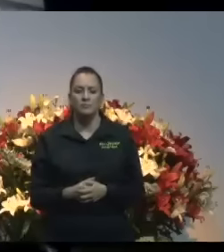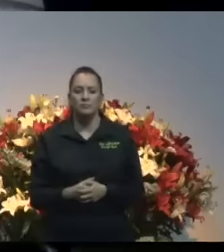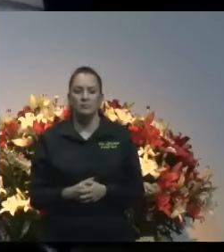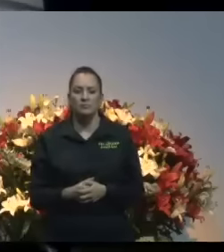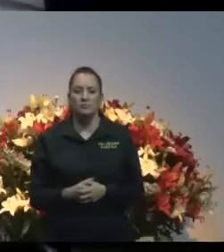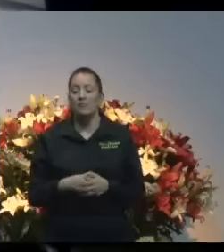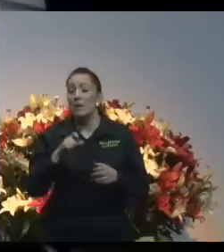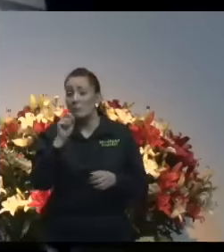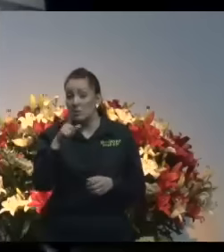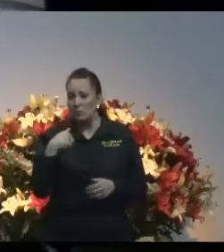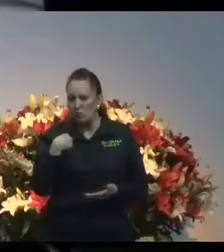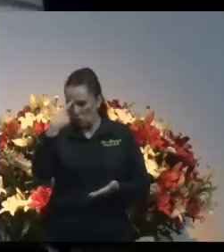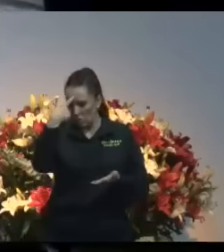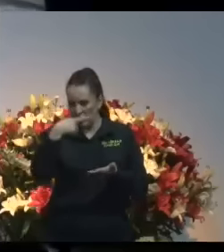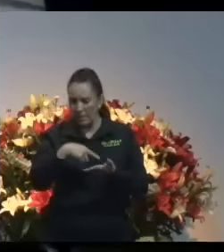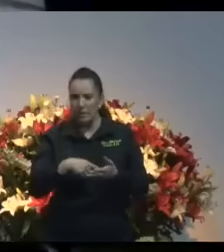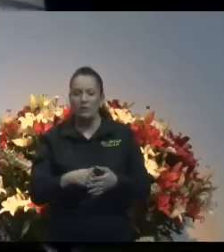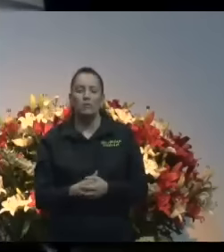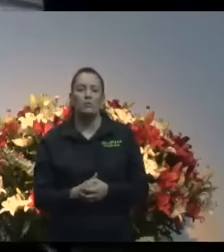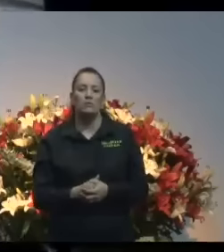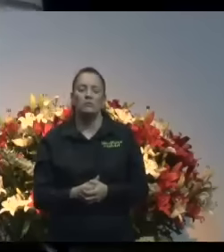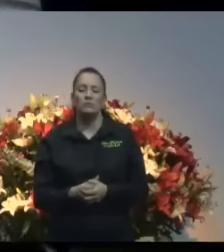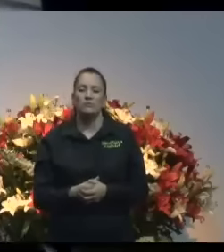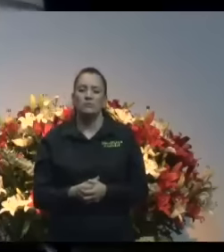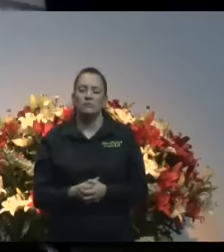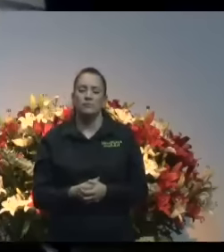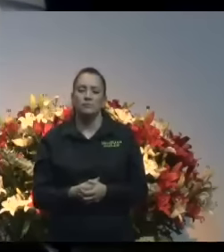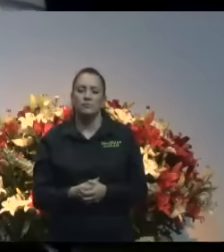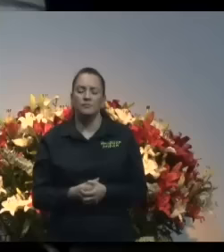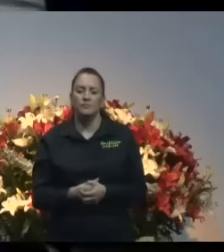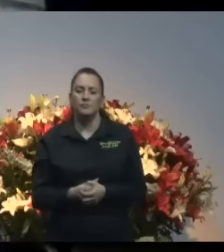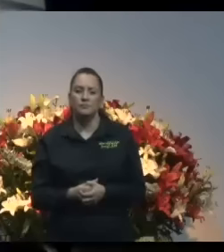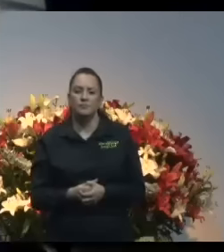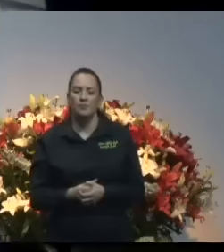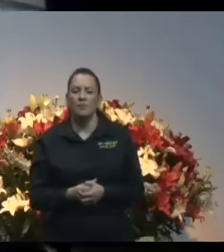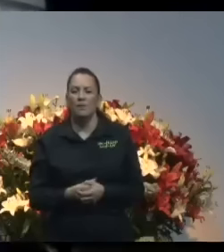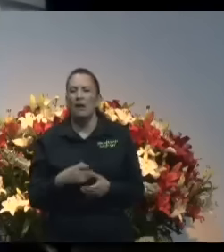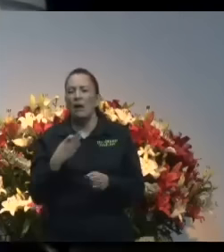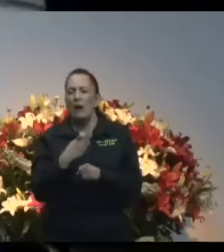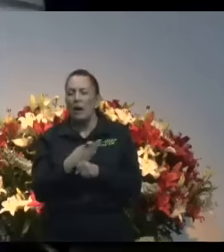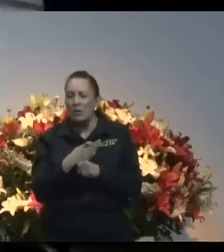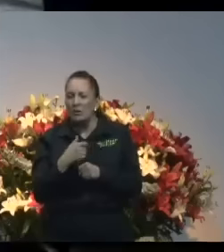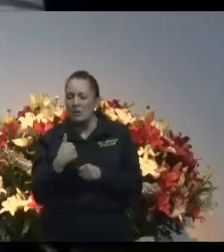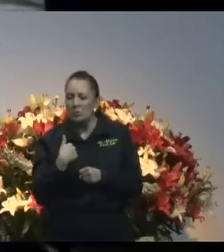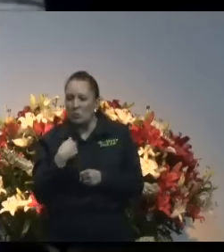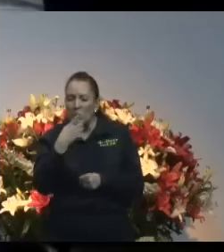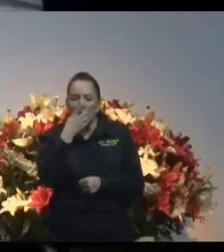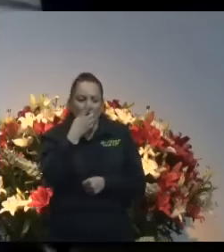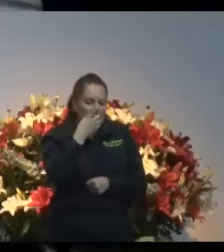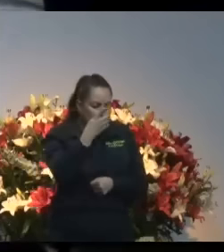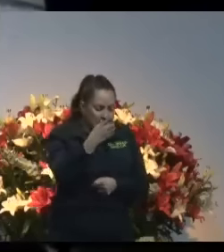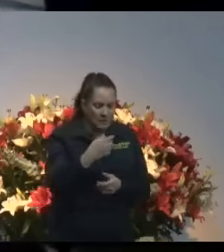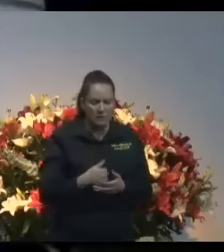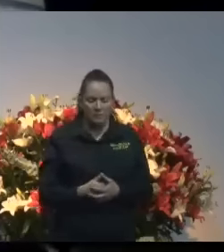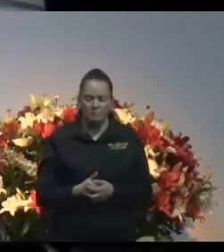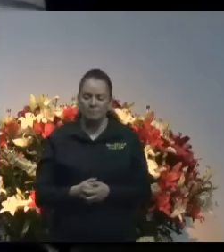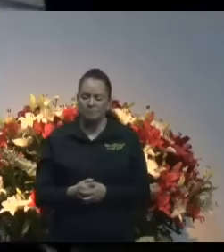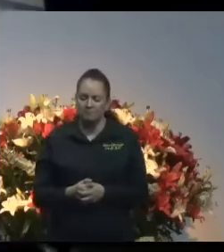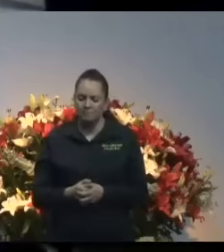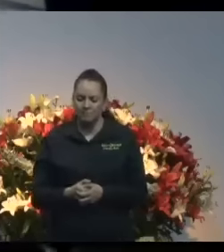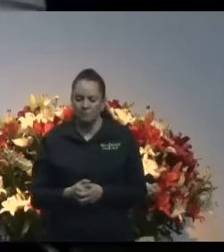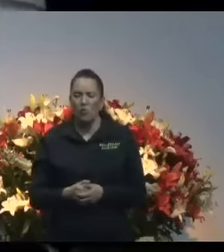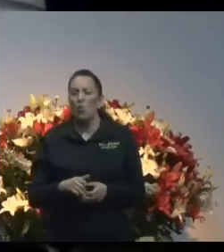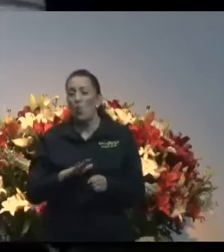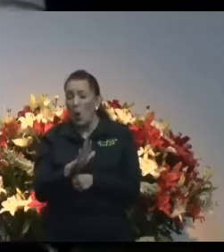yo creo que ahorita pues decir cuál, pues básicamente sí creo que